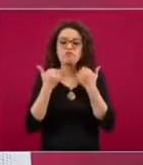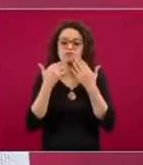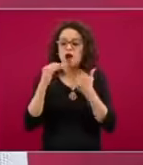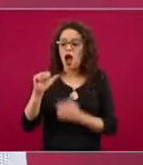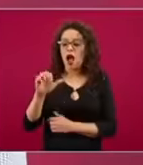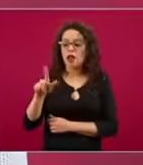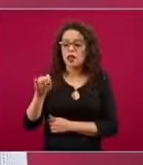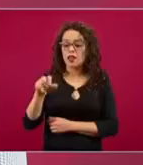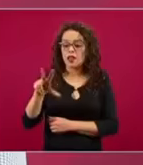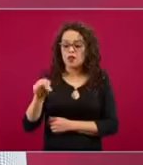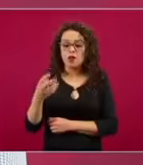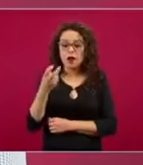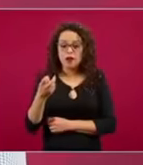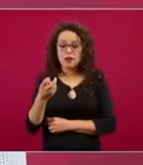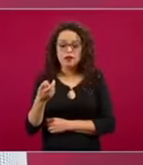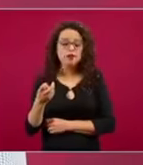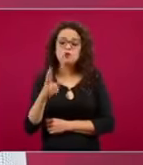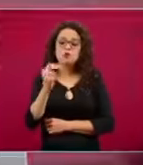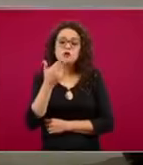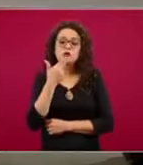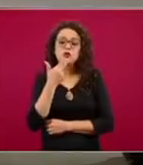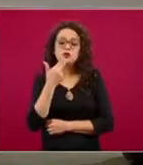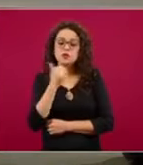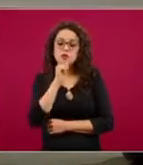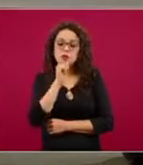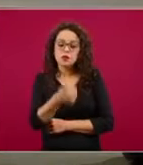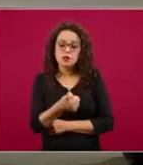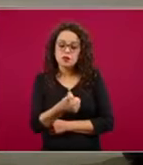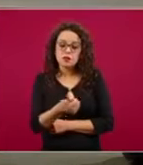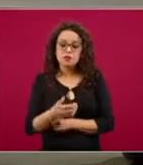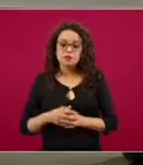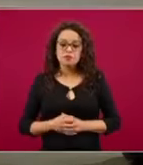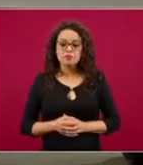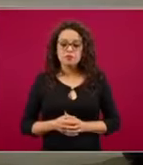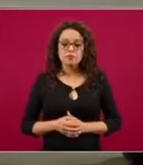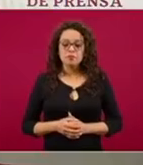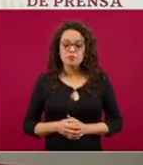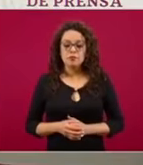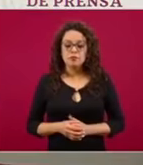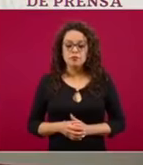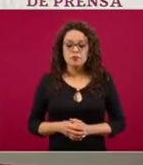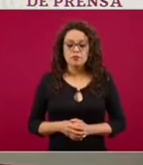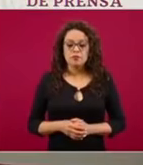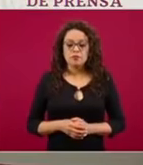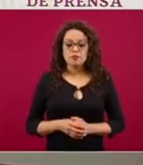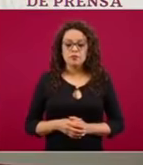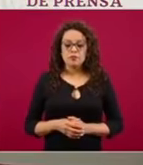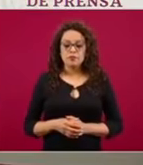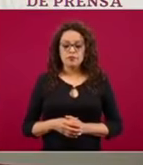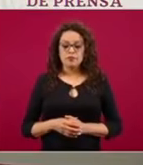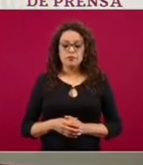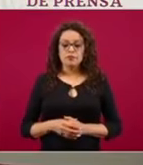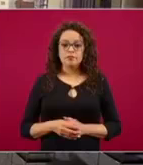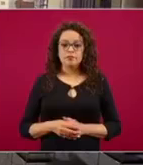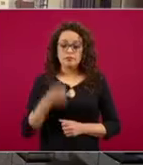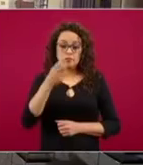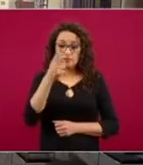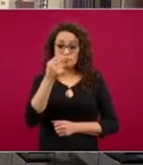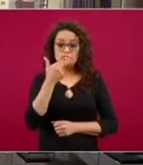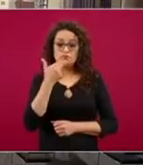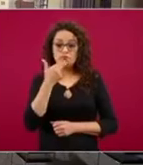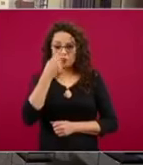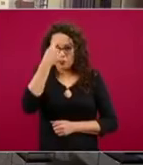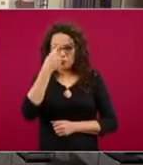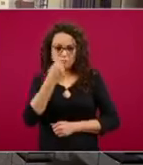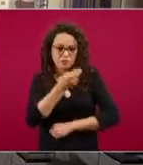deja de tener el efecto en la persona y por lo tanto no generaría la respuesta inmunológica para conferir